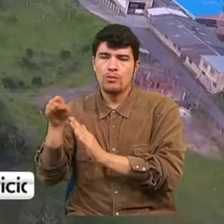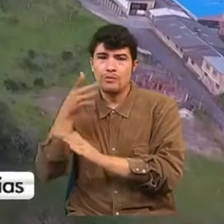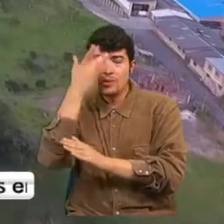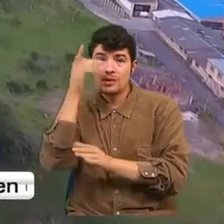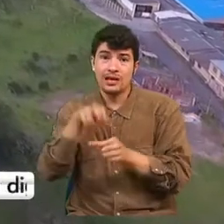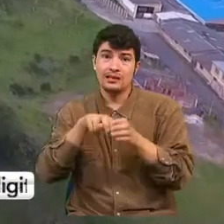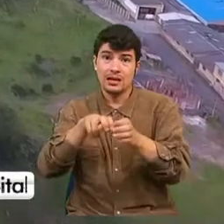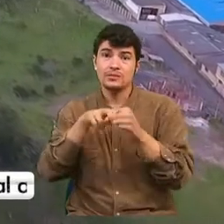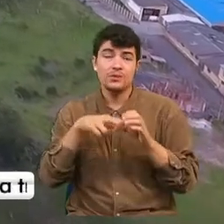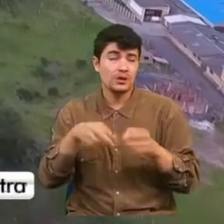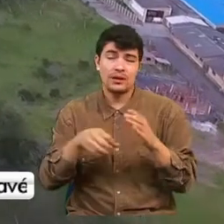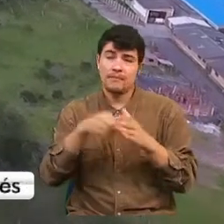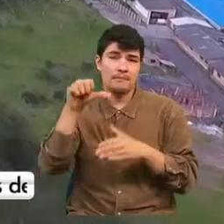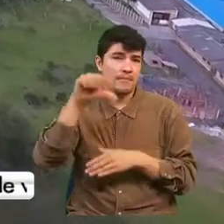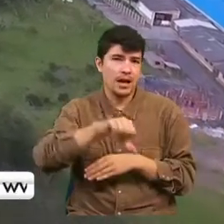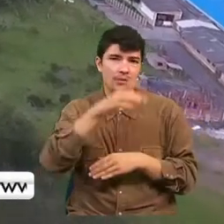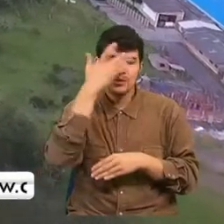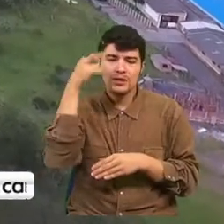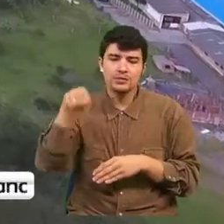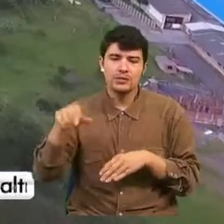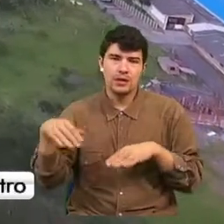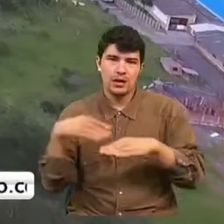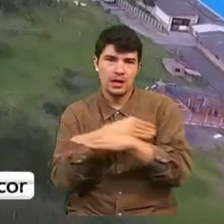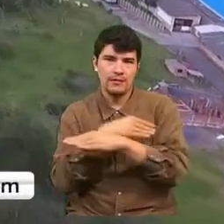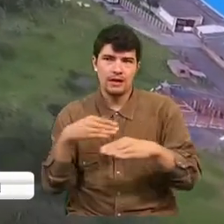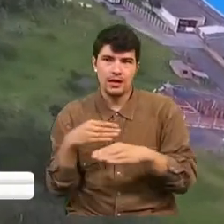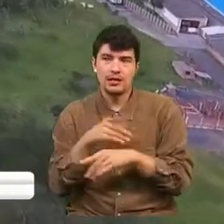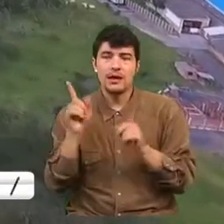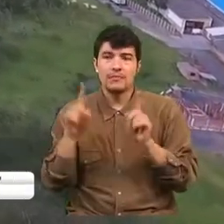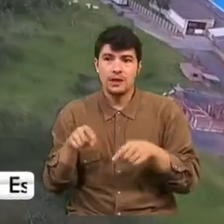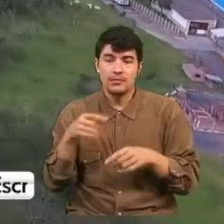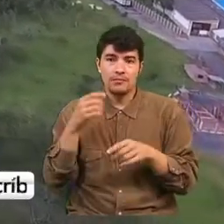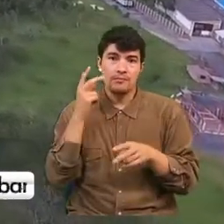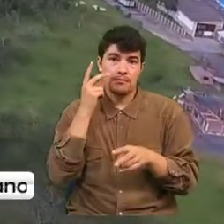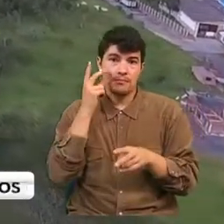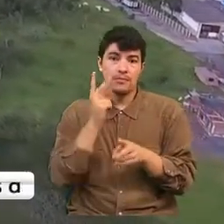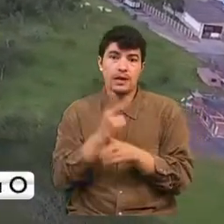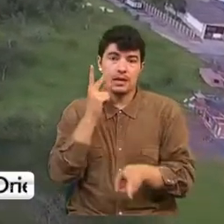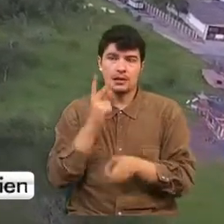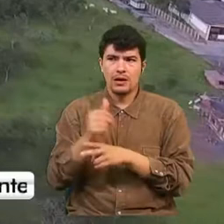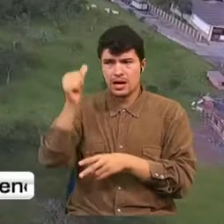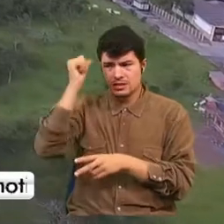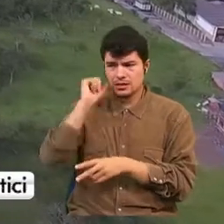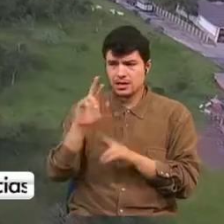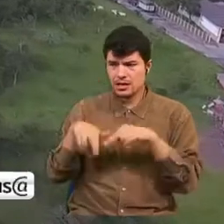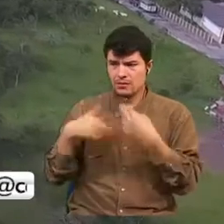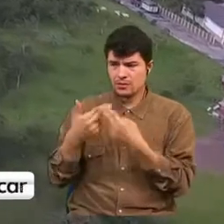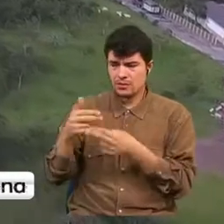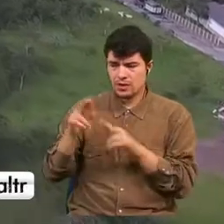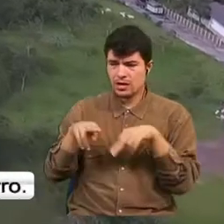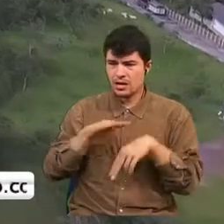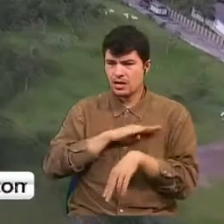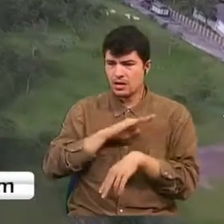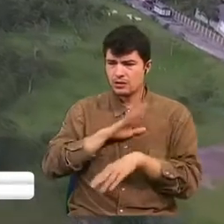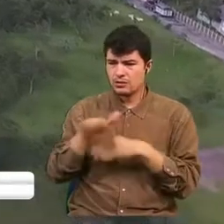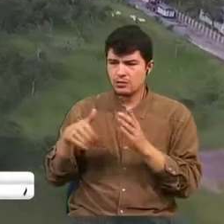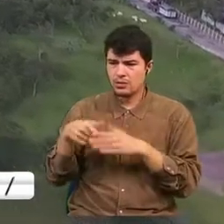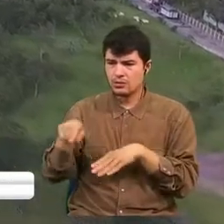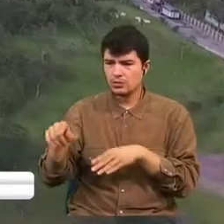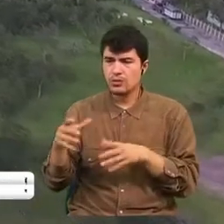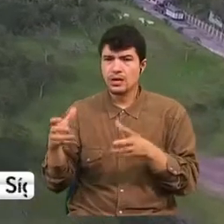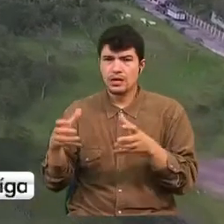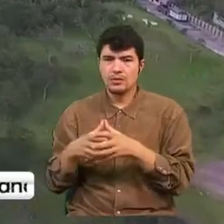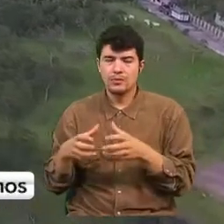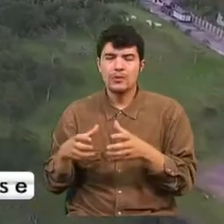es altísimo por el mal estado de esas vías. Esto genera hasta seguridad, señor gobernador, que ayer en la reunión también con los alcaldes y con todo su equipo